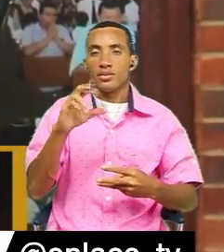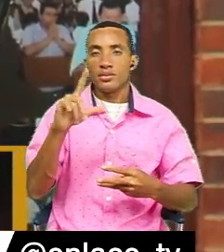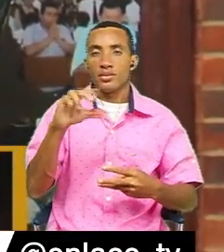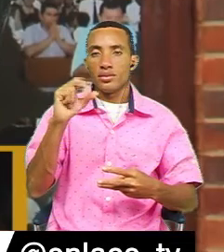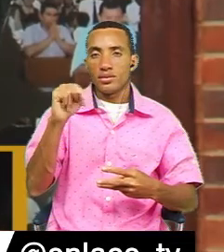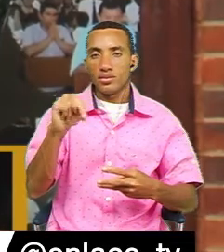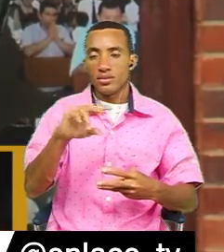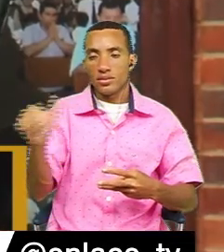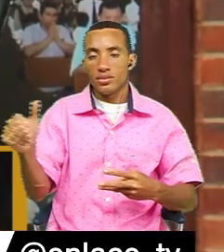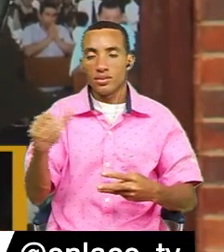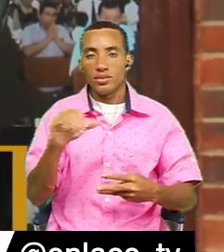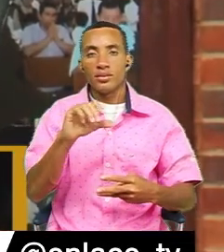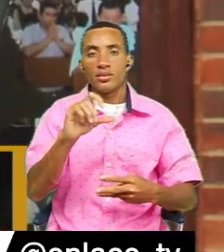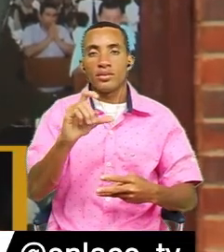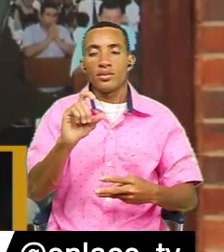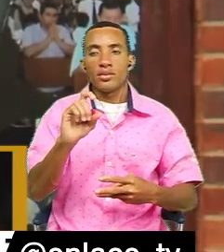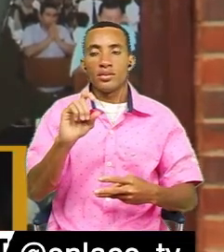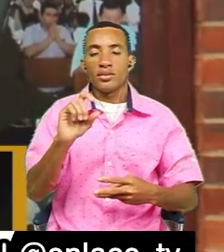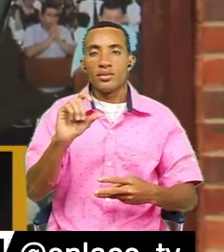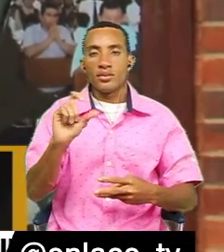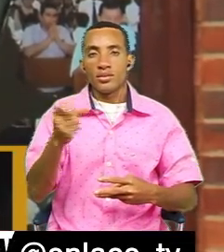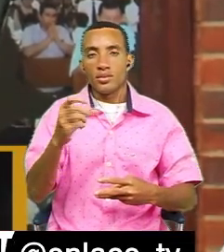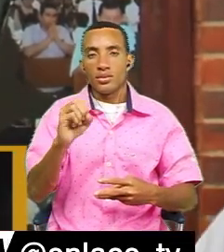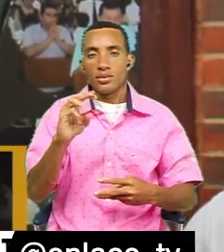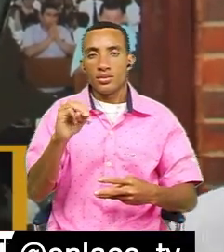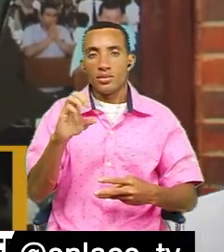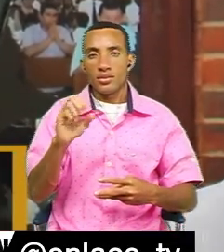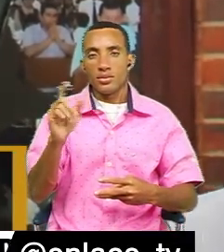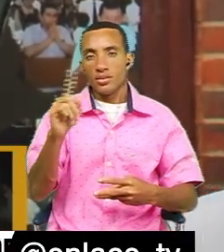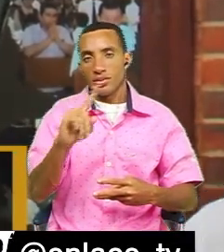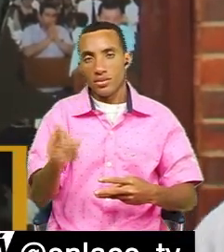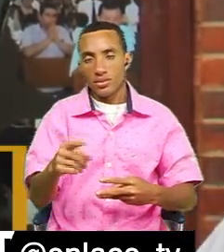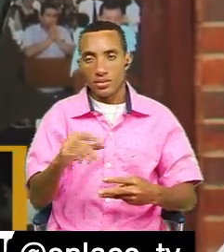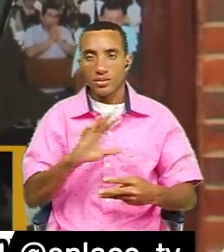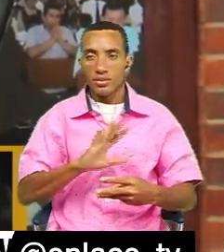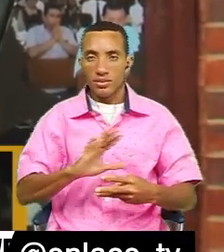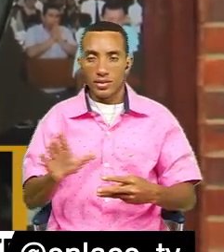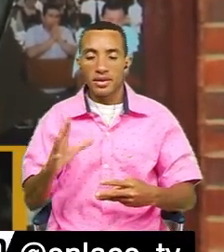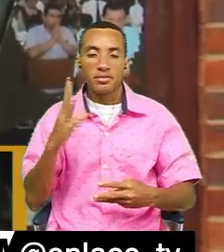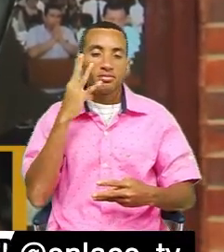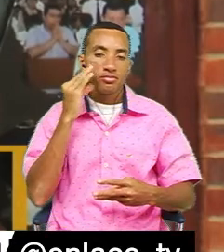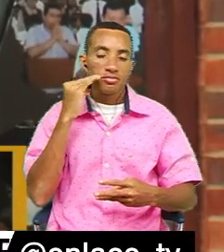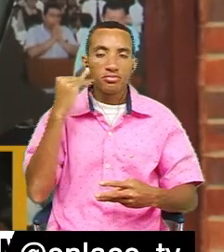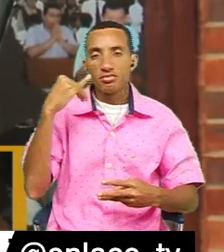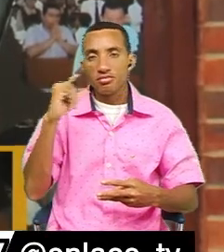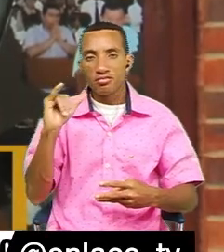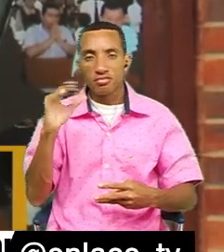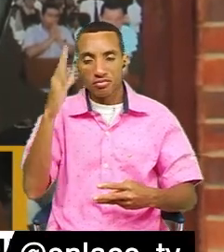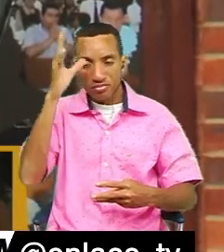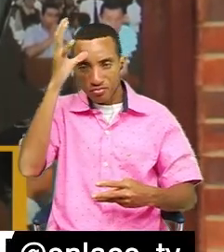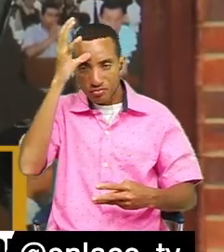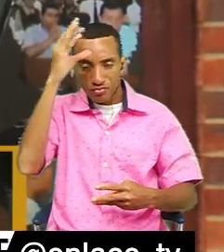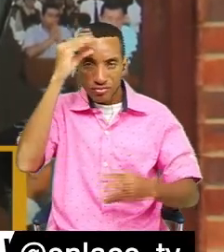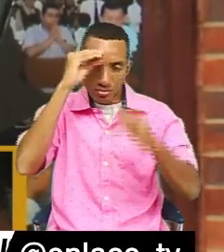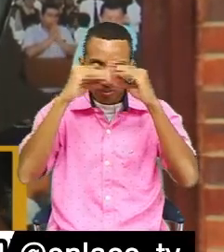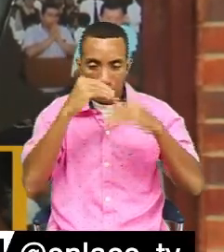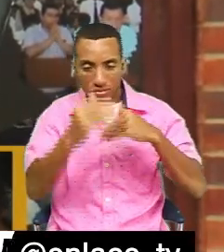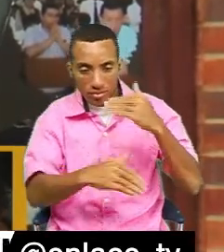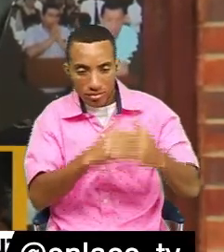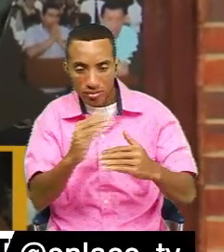Gómez, también una persona de mucha experiencia y mucho conocimiento en todo lo que son procesos de